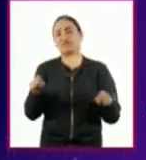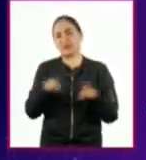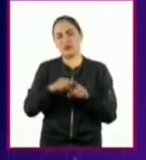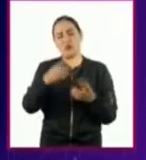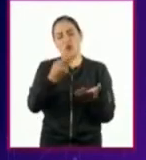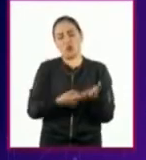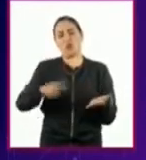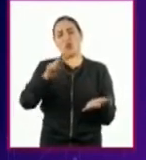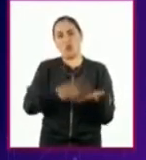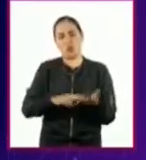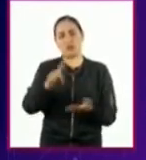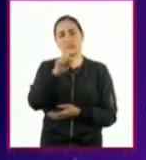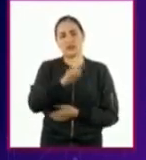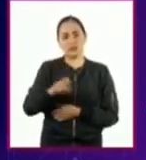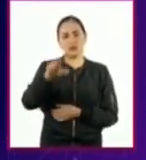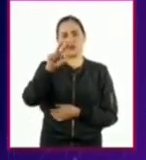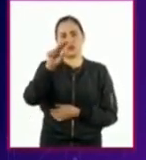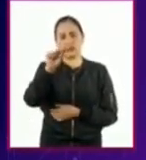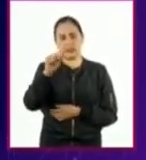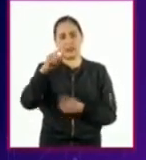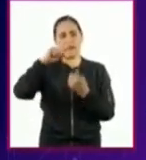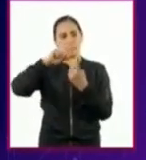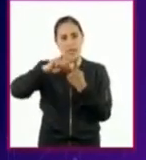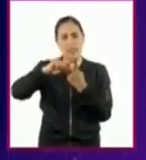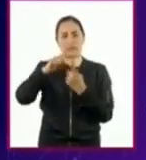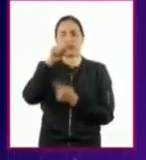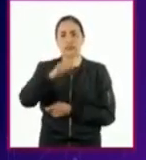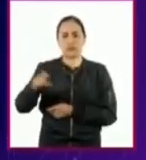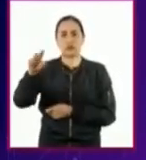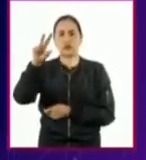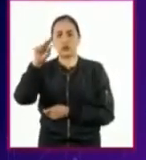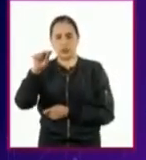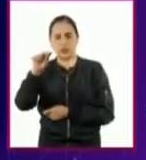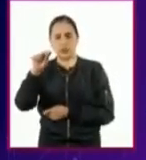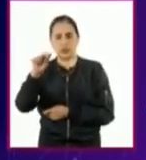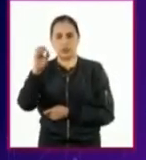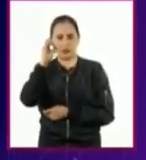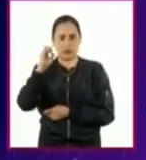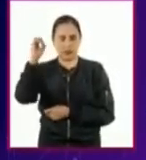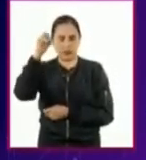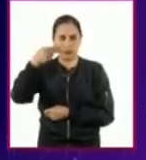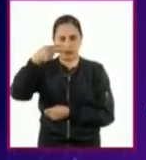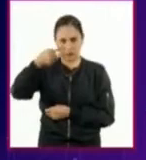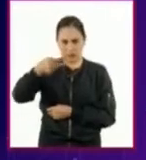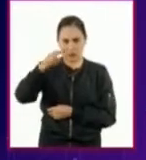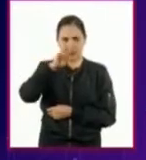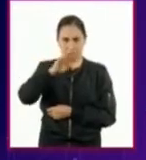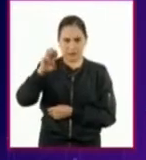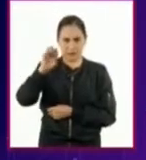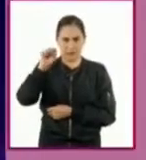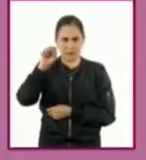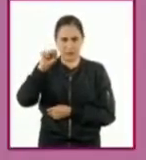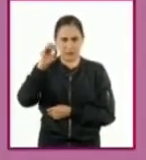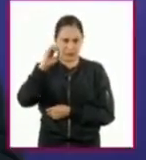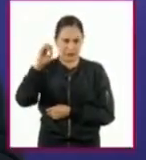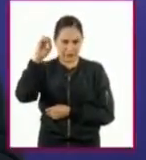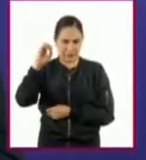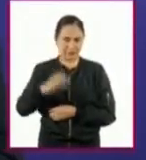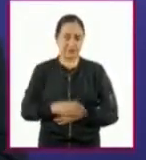de 180 grados más 180 grados igual a 360 grados.